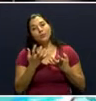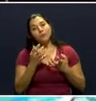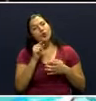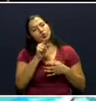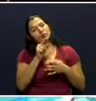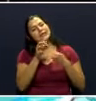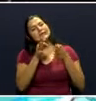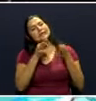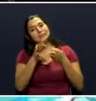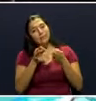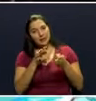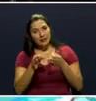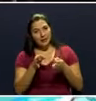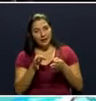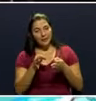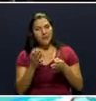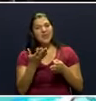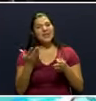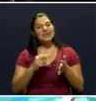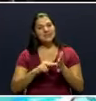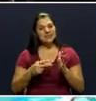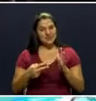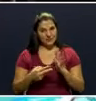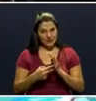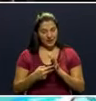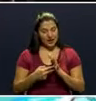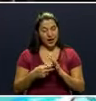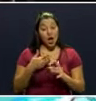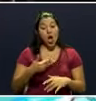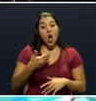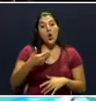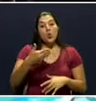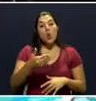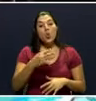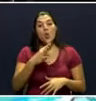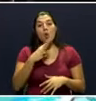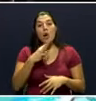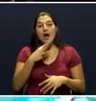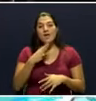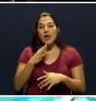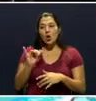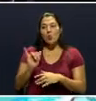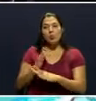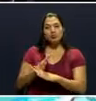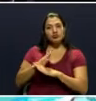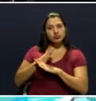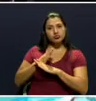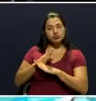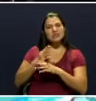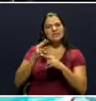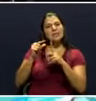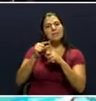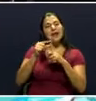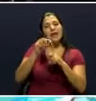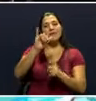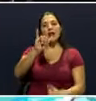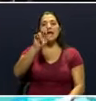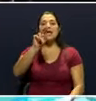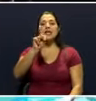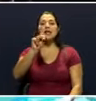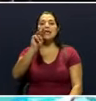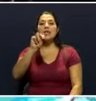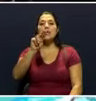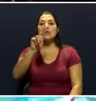momento a explicarlo, que es cuando se habla de inmunizar al rebaño. ¿Qué quiere decir esa